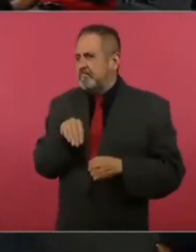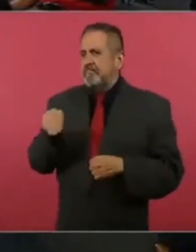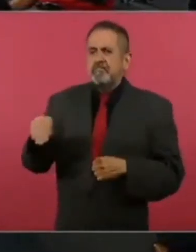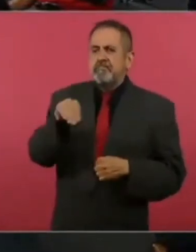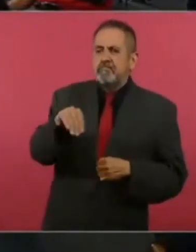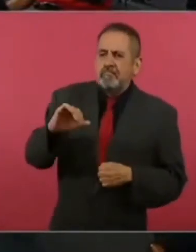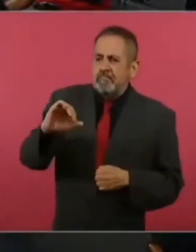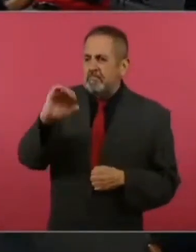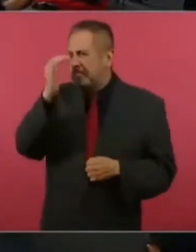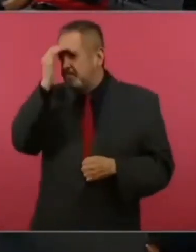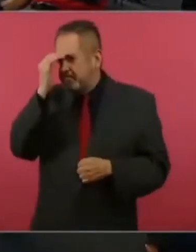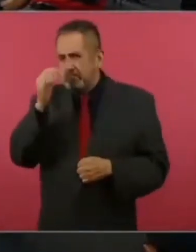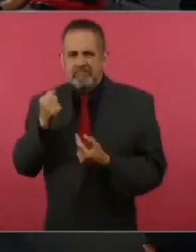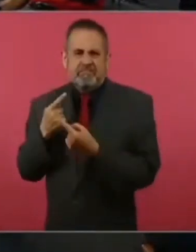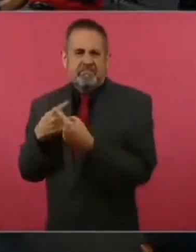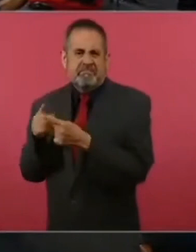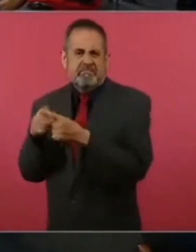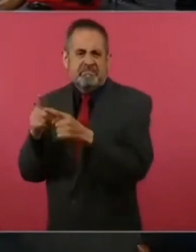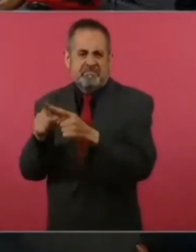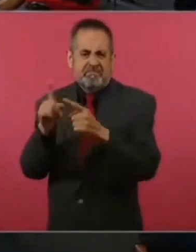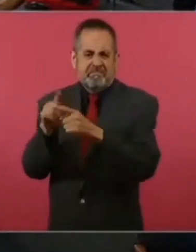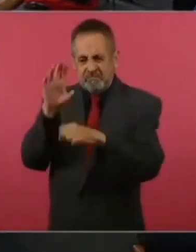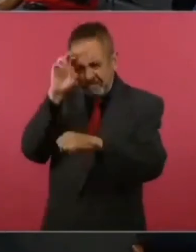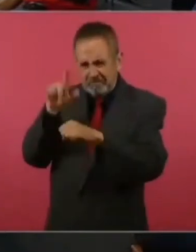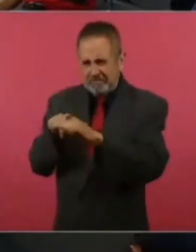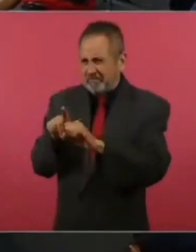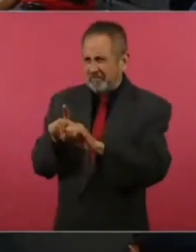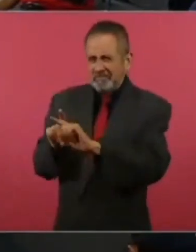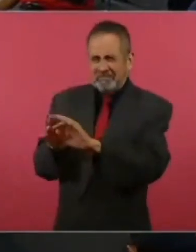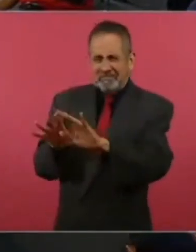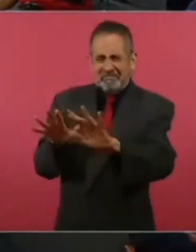México es un mosaico cultural.